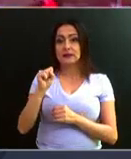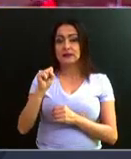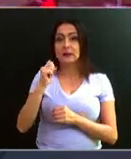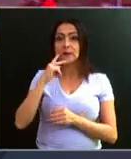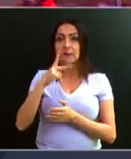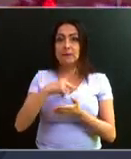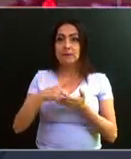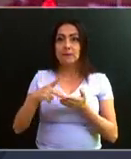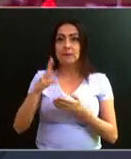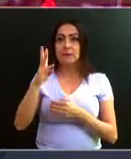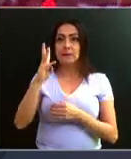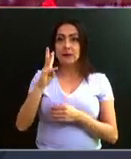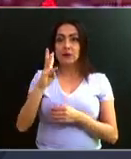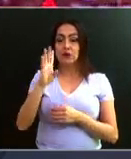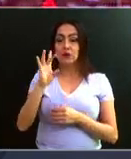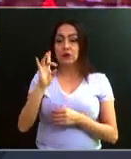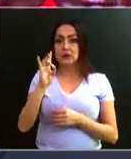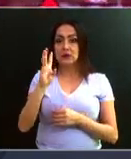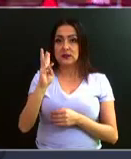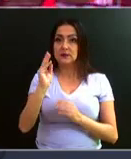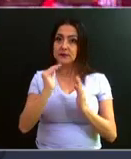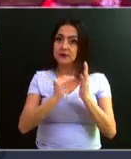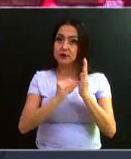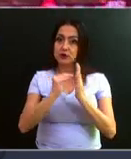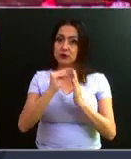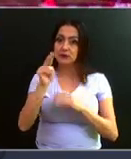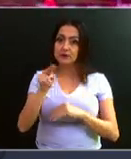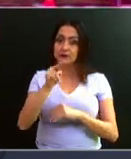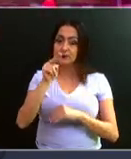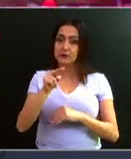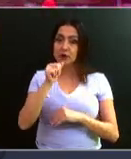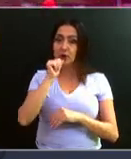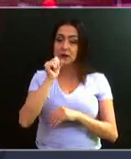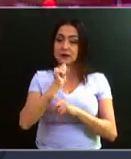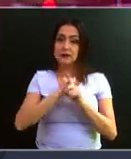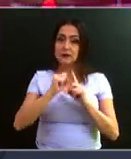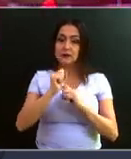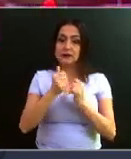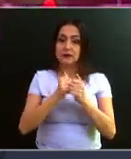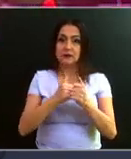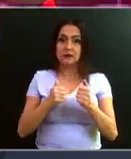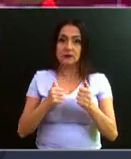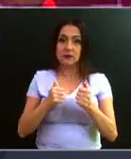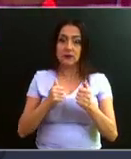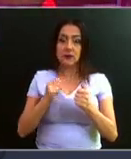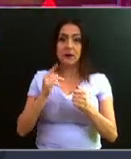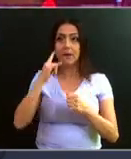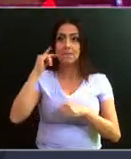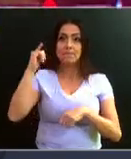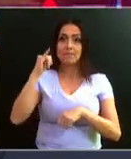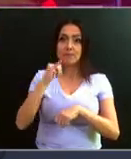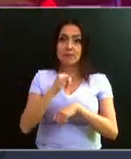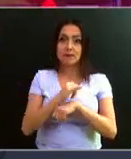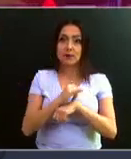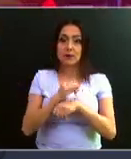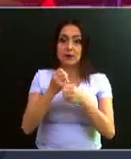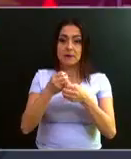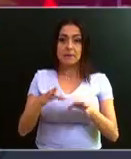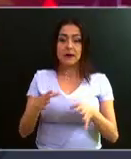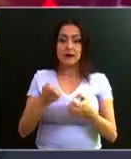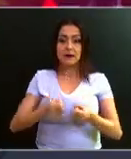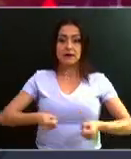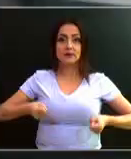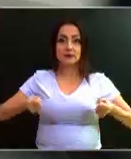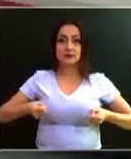pagó 686 millones de colones por situaciones como atrasos en los vuelos o pérdidas de